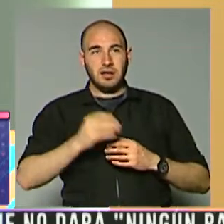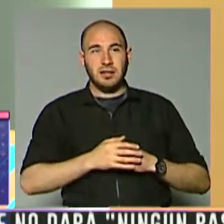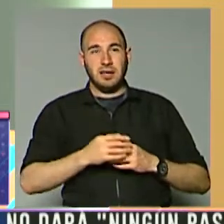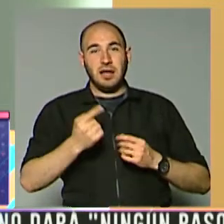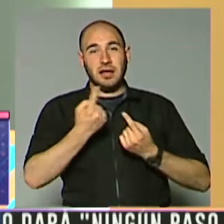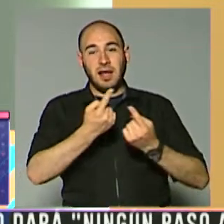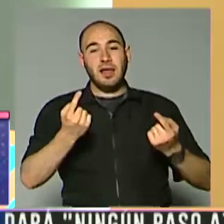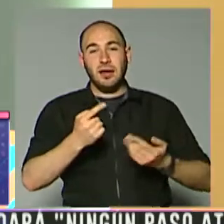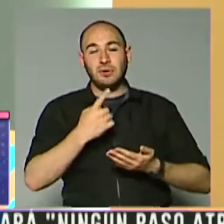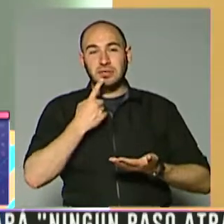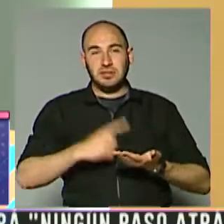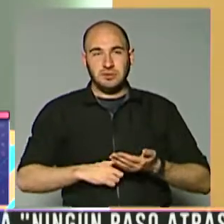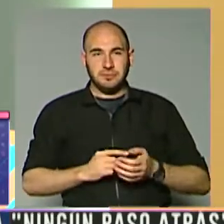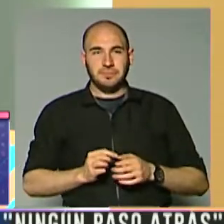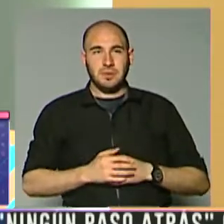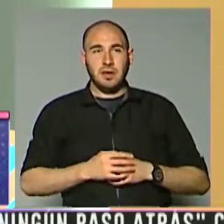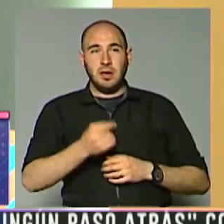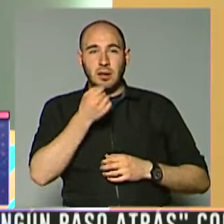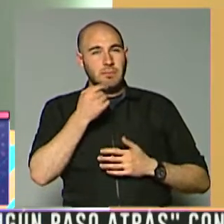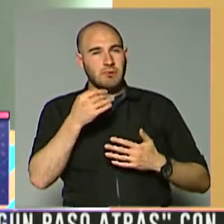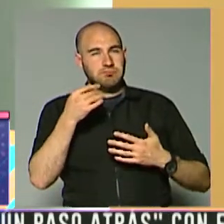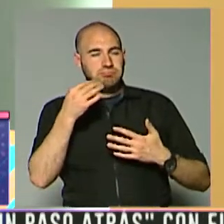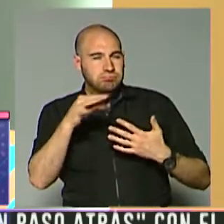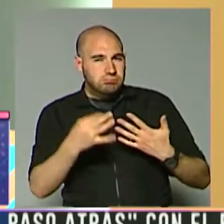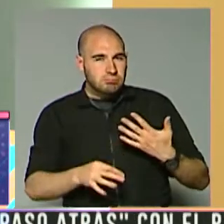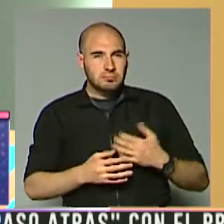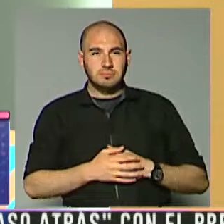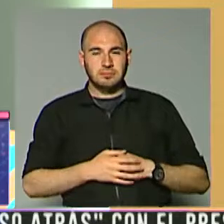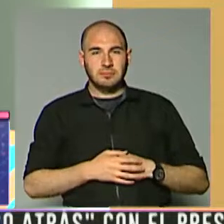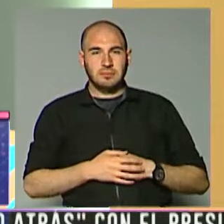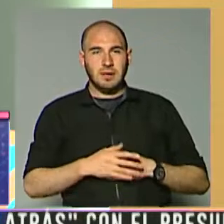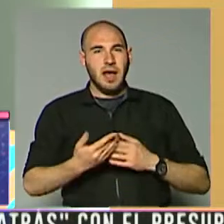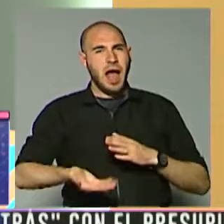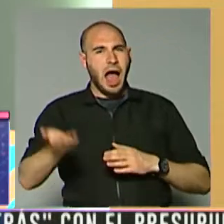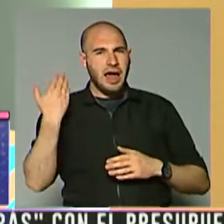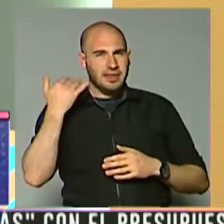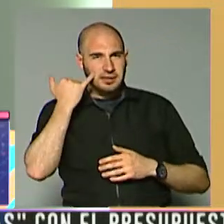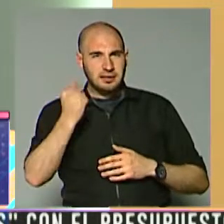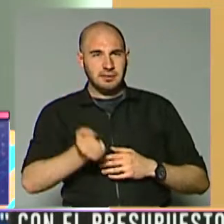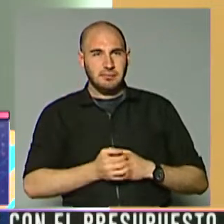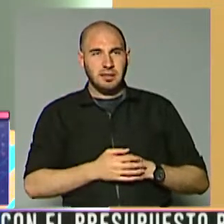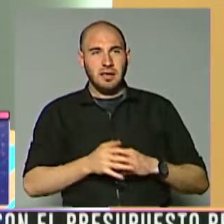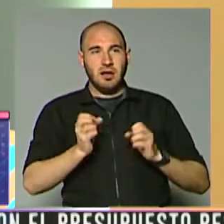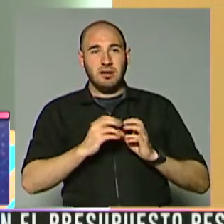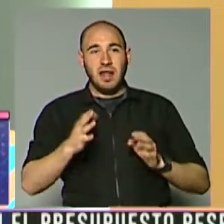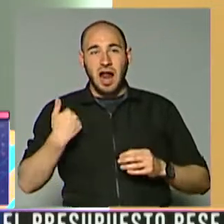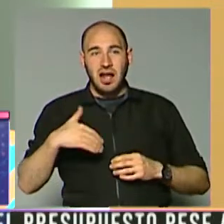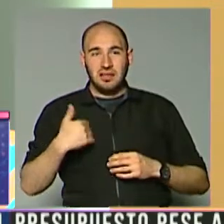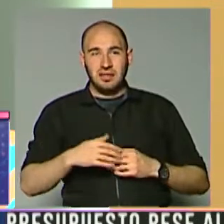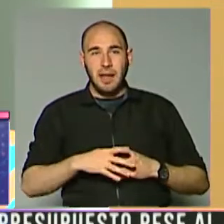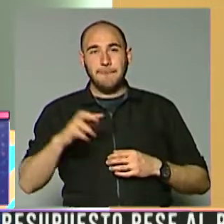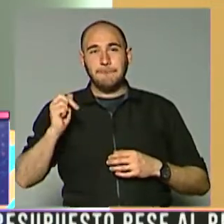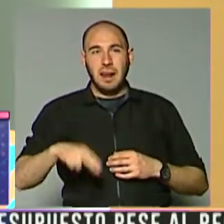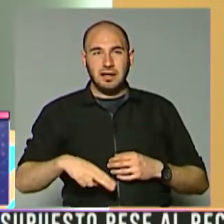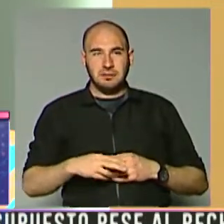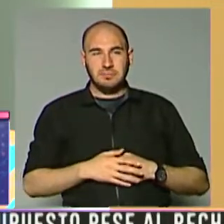caso. Claro. Entonces, si uno revisa por ahí todos los antecedentes, para empezar, Argentina no tiene una